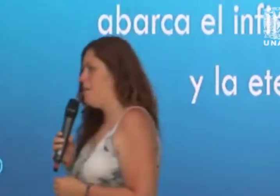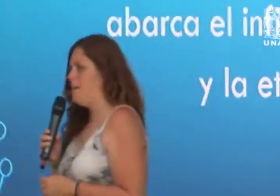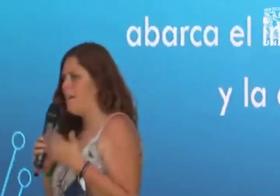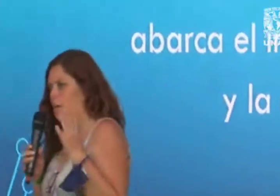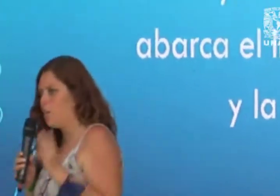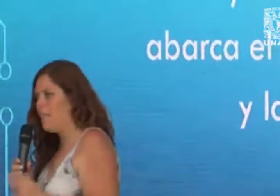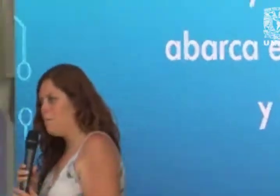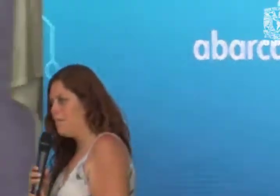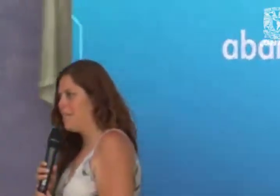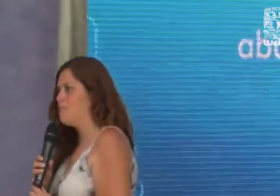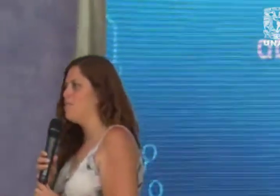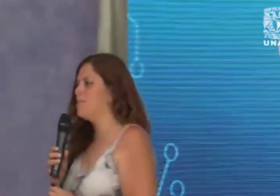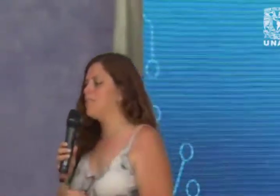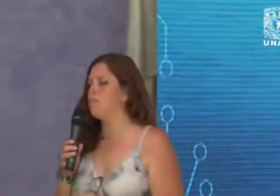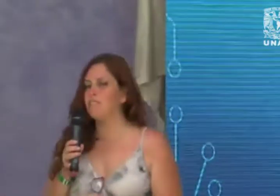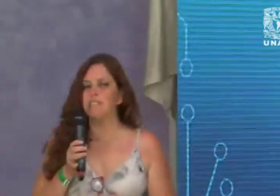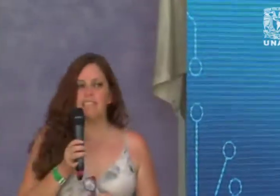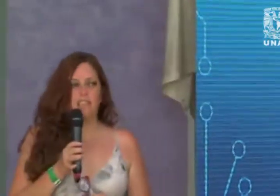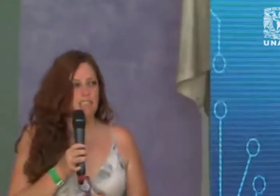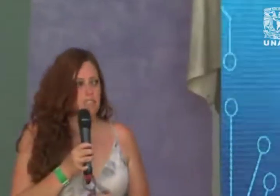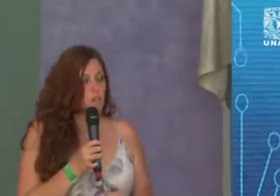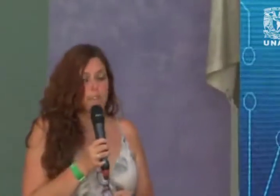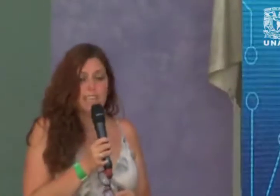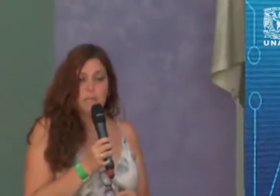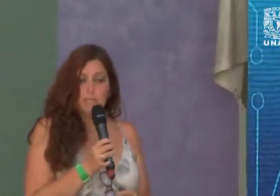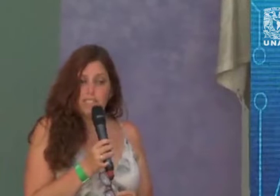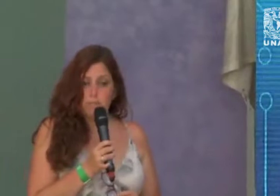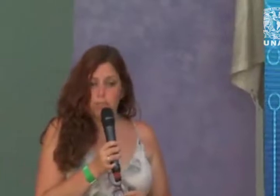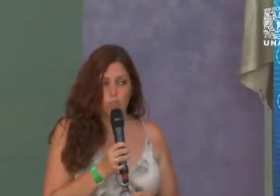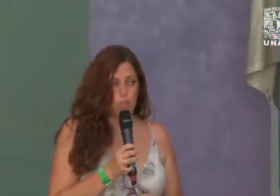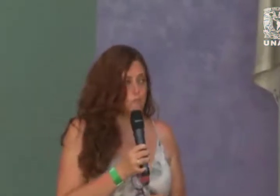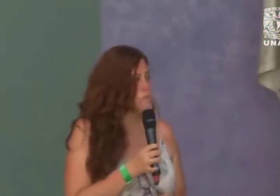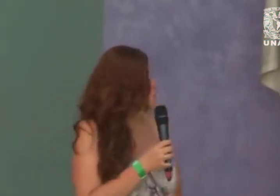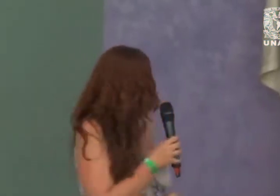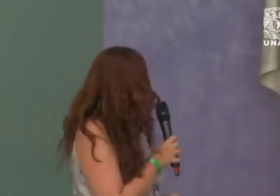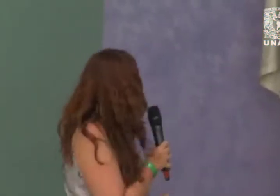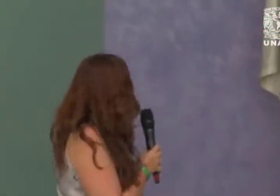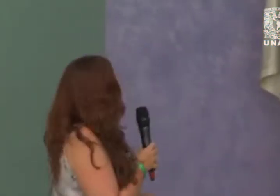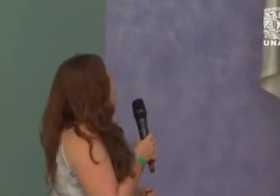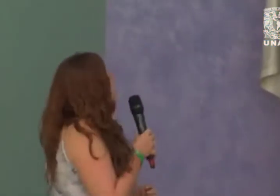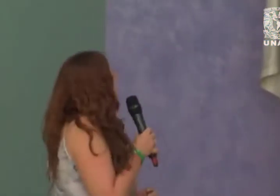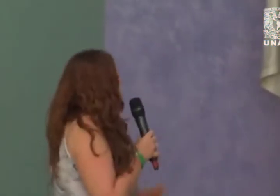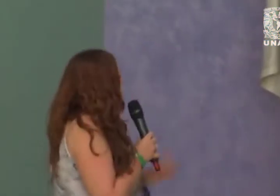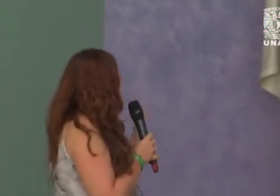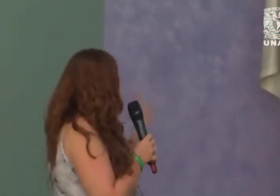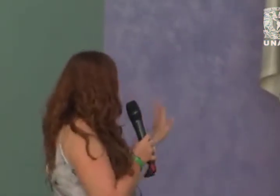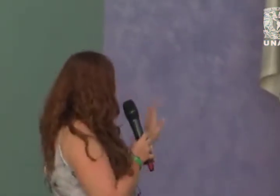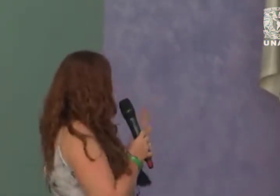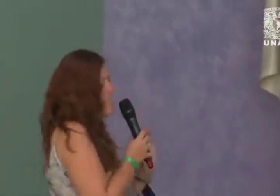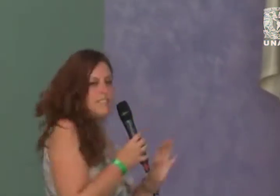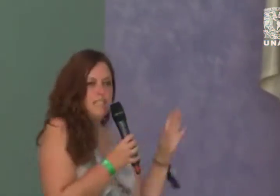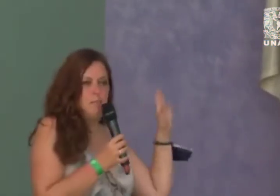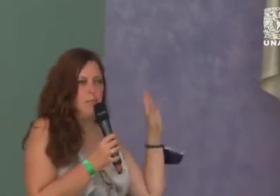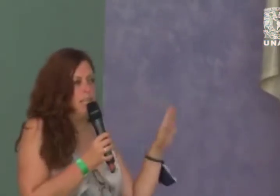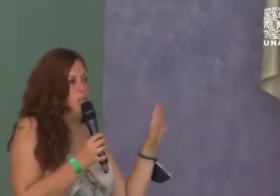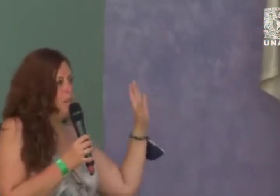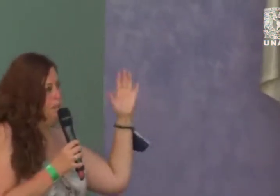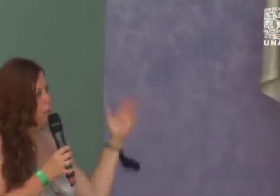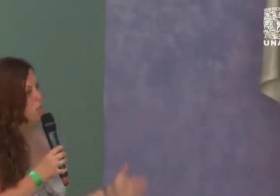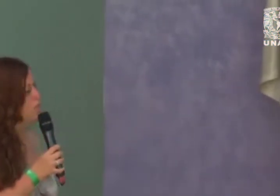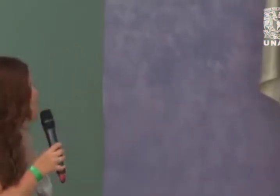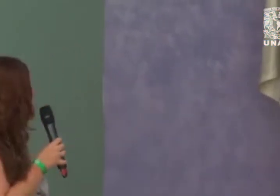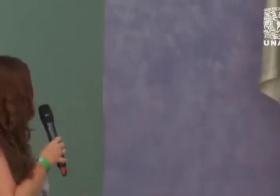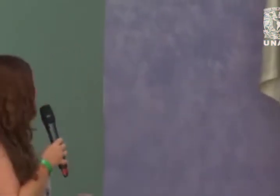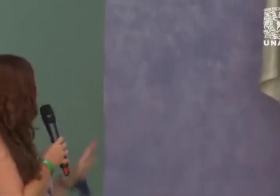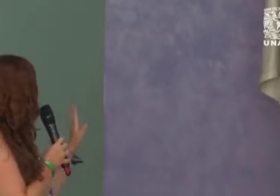que se llamaba William Blake, un escritor del siglo XIX que además era pintor. Y él escribió este pequeño